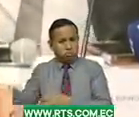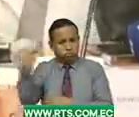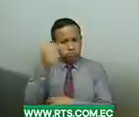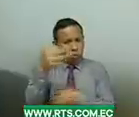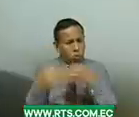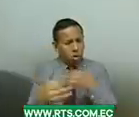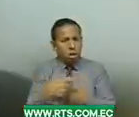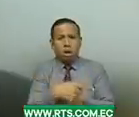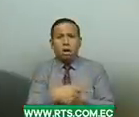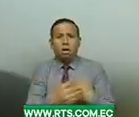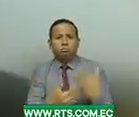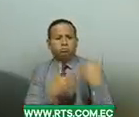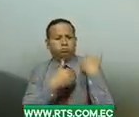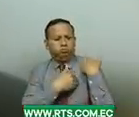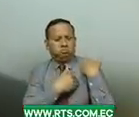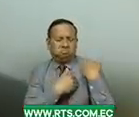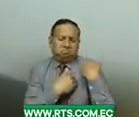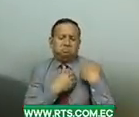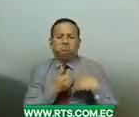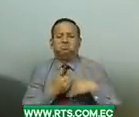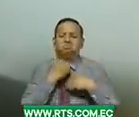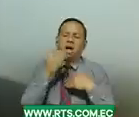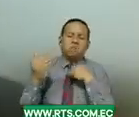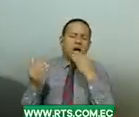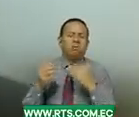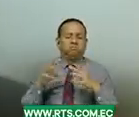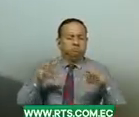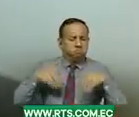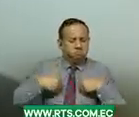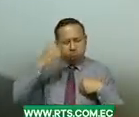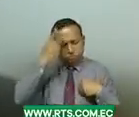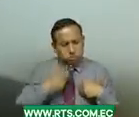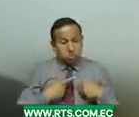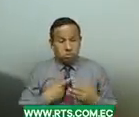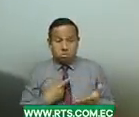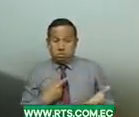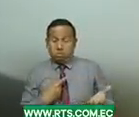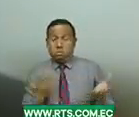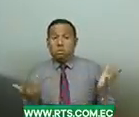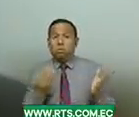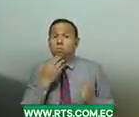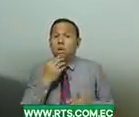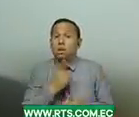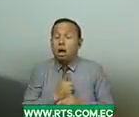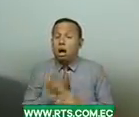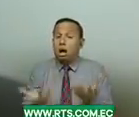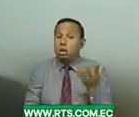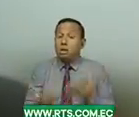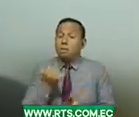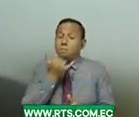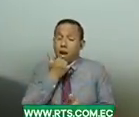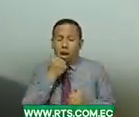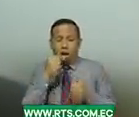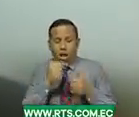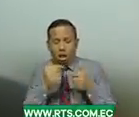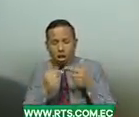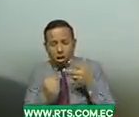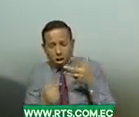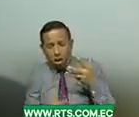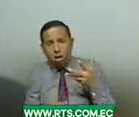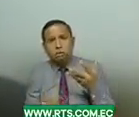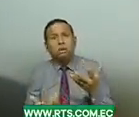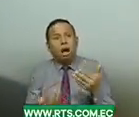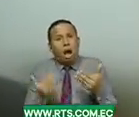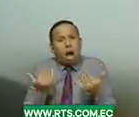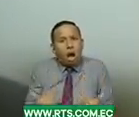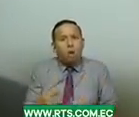funciones. Todas estas omisiones, errores, equivocaciones que se han ido sumando hasta lograr pues en este punto